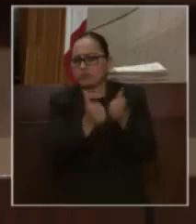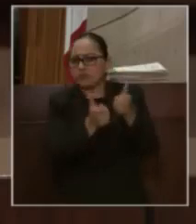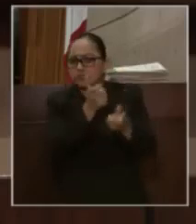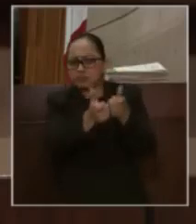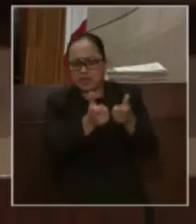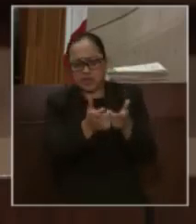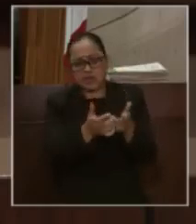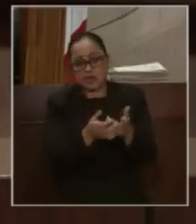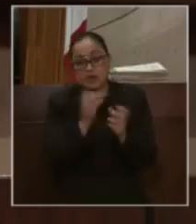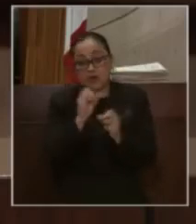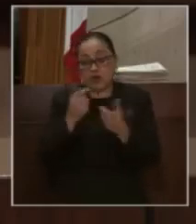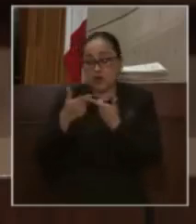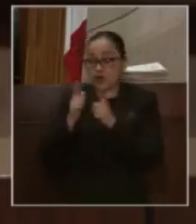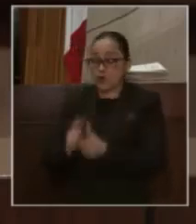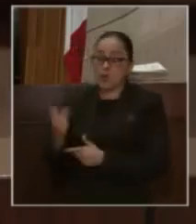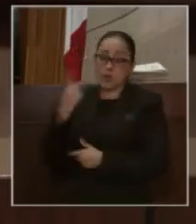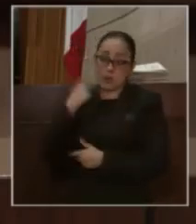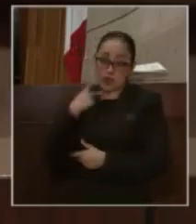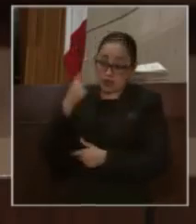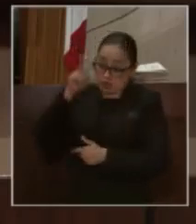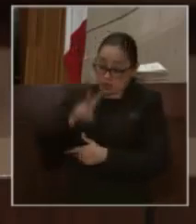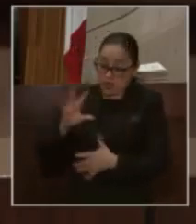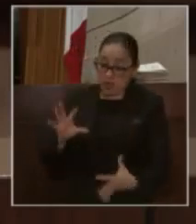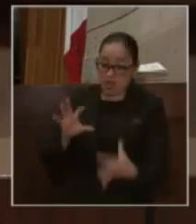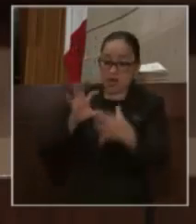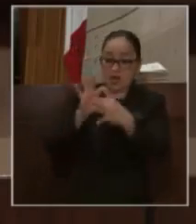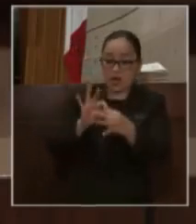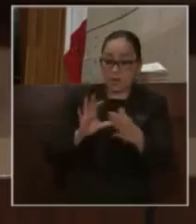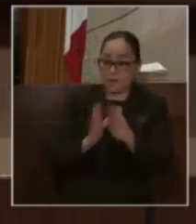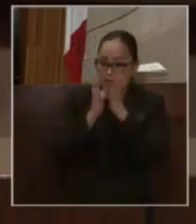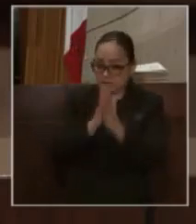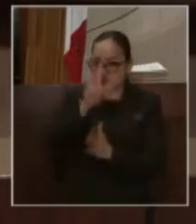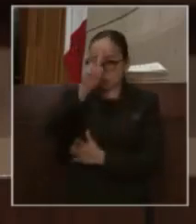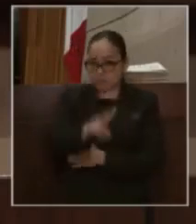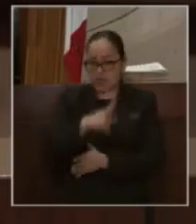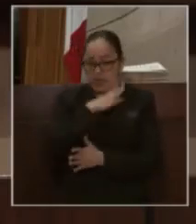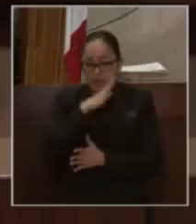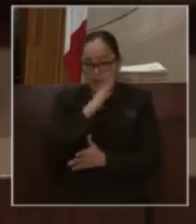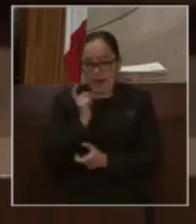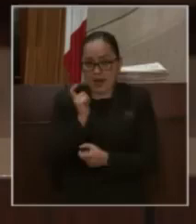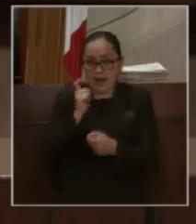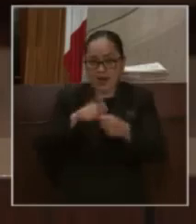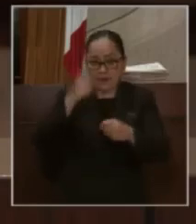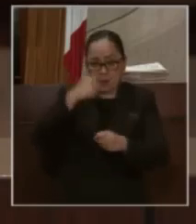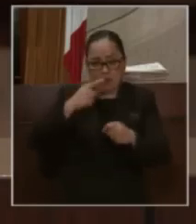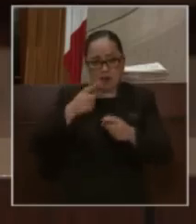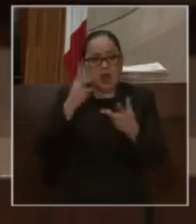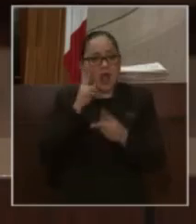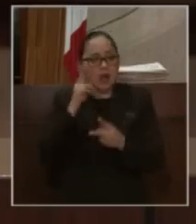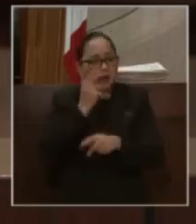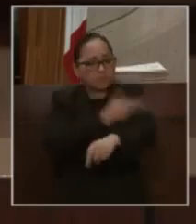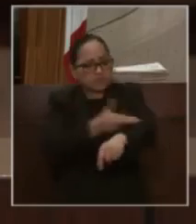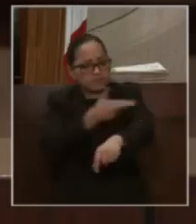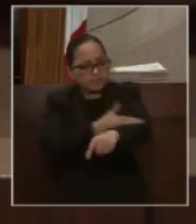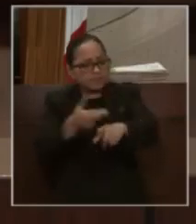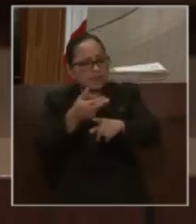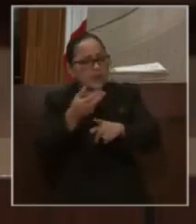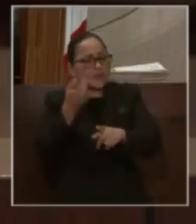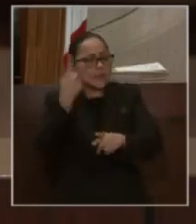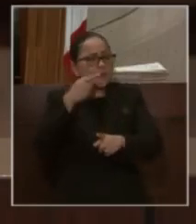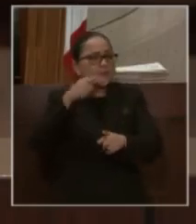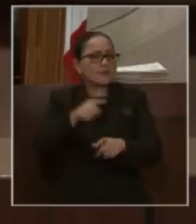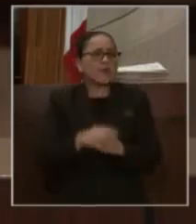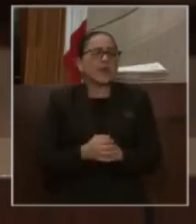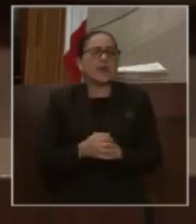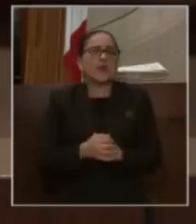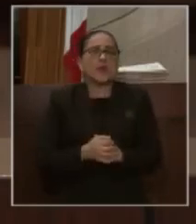partido político tuvo alguna participación en esa actividad, dado que pudo recurrir a la